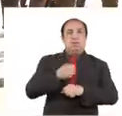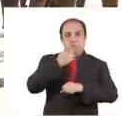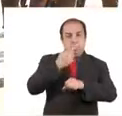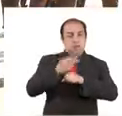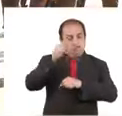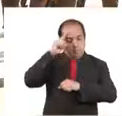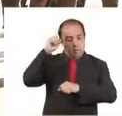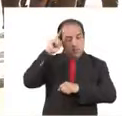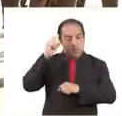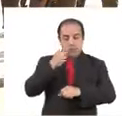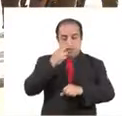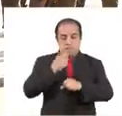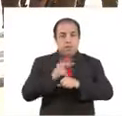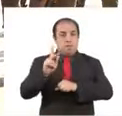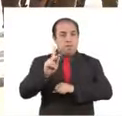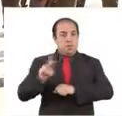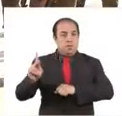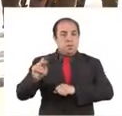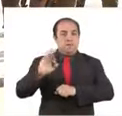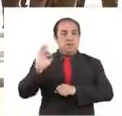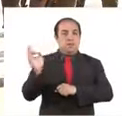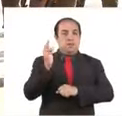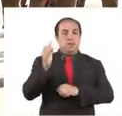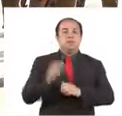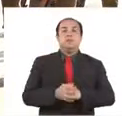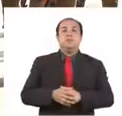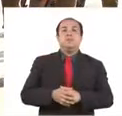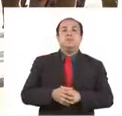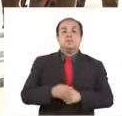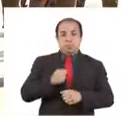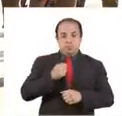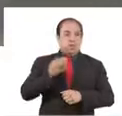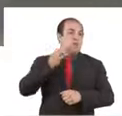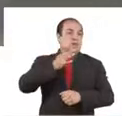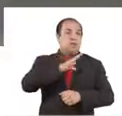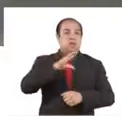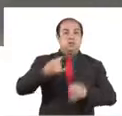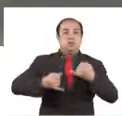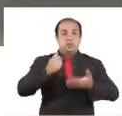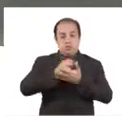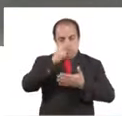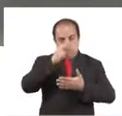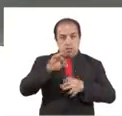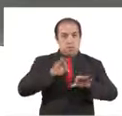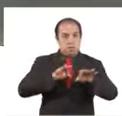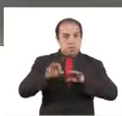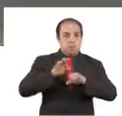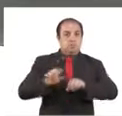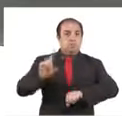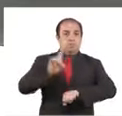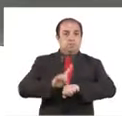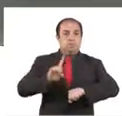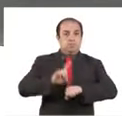Federal, de la Fiscalía General de Justicia de la Ciudad de México, trabajando todos los días en equipo con el Gobierno de